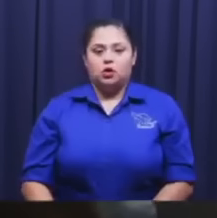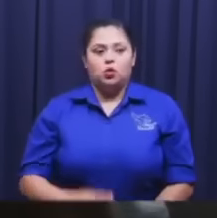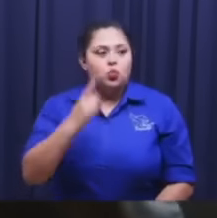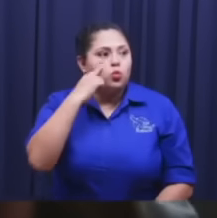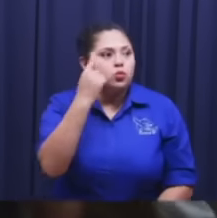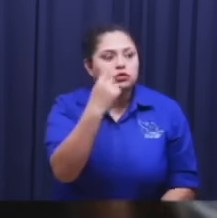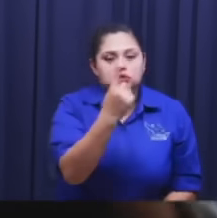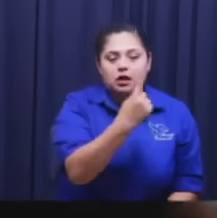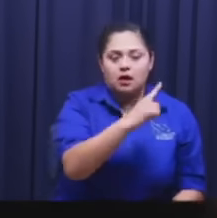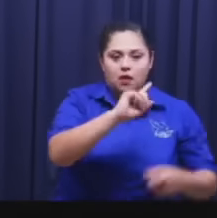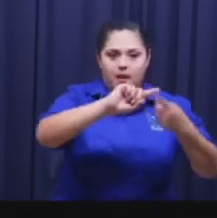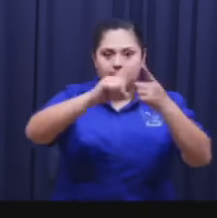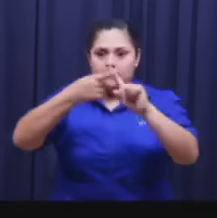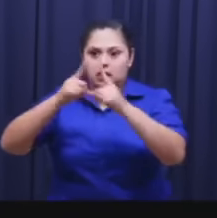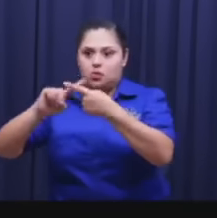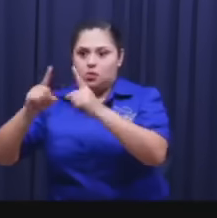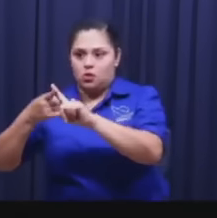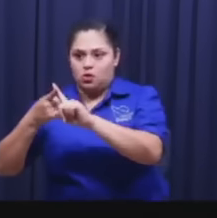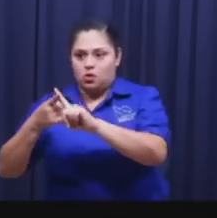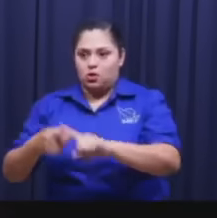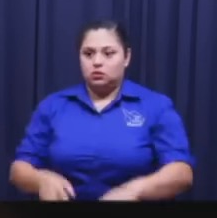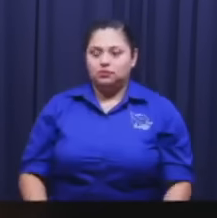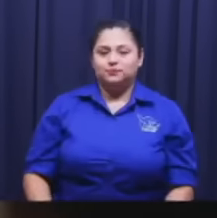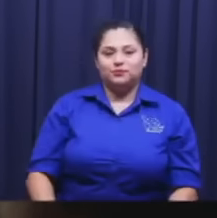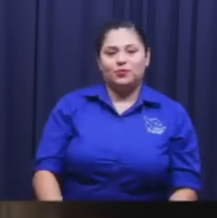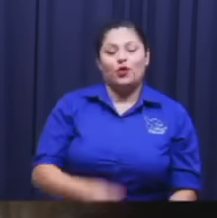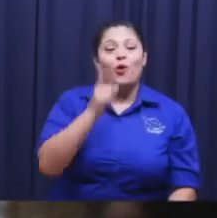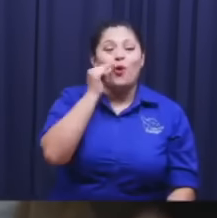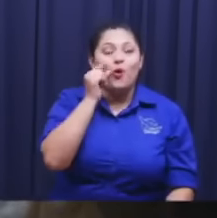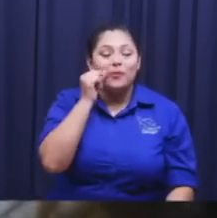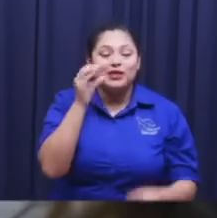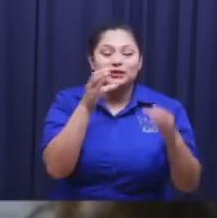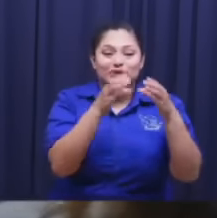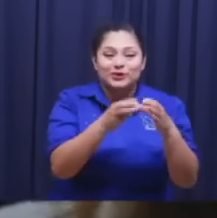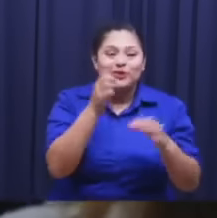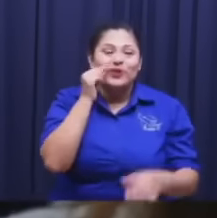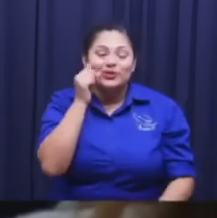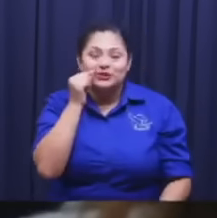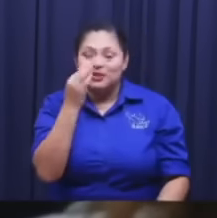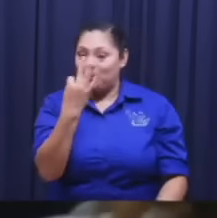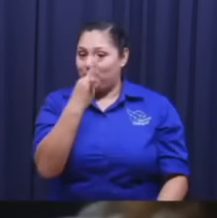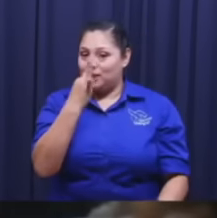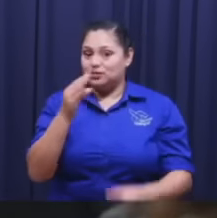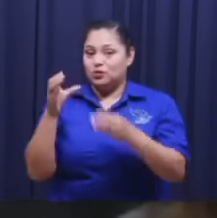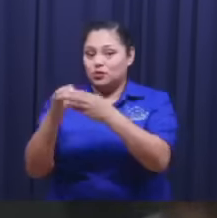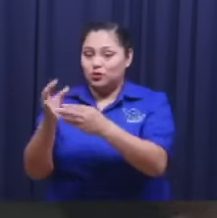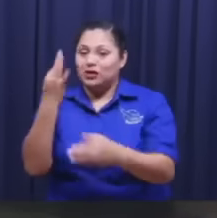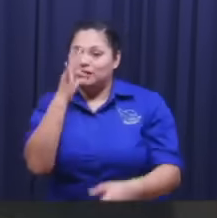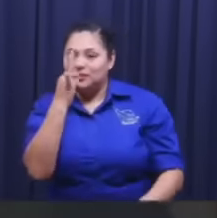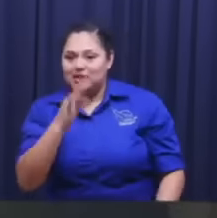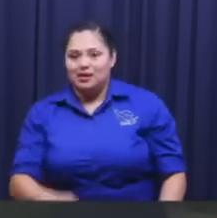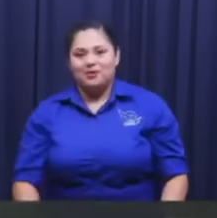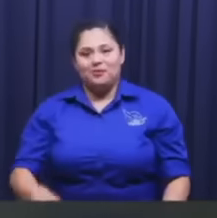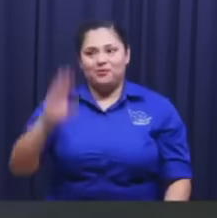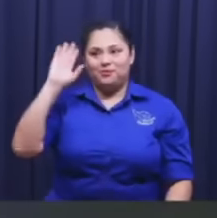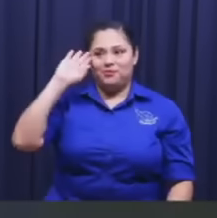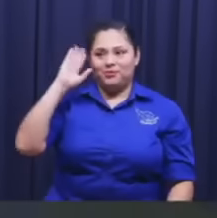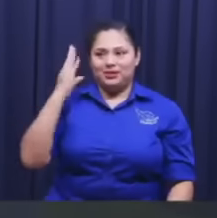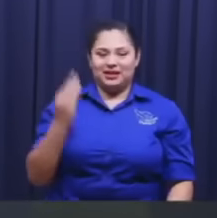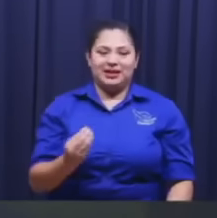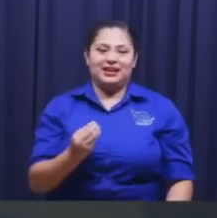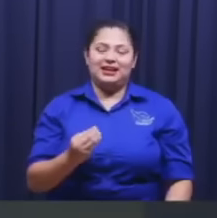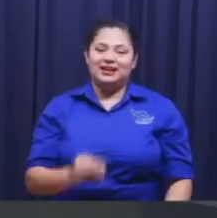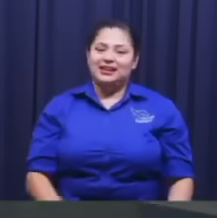consíguete tu amigo, los nenes con los nenes. Y las nenas con las nenas, porque si no, van a resultar más